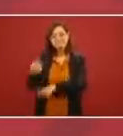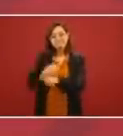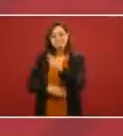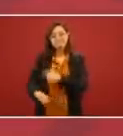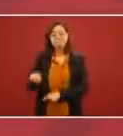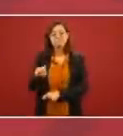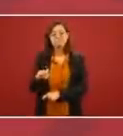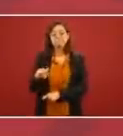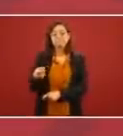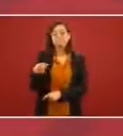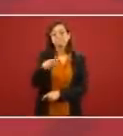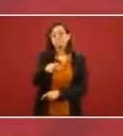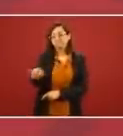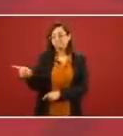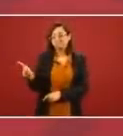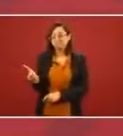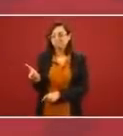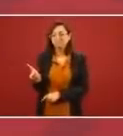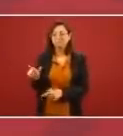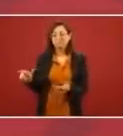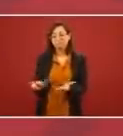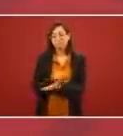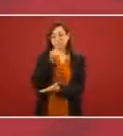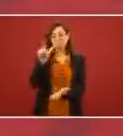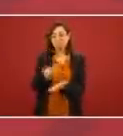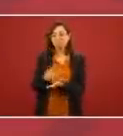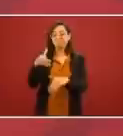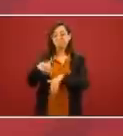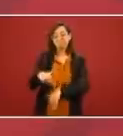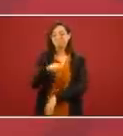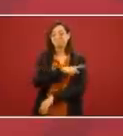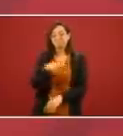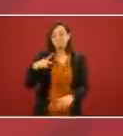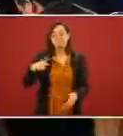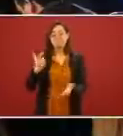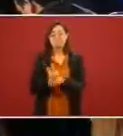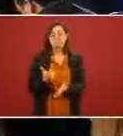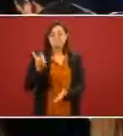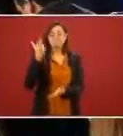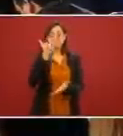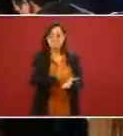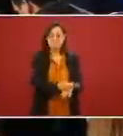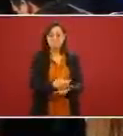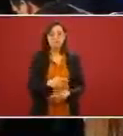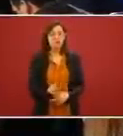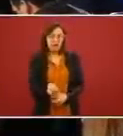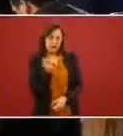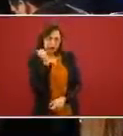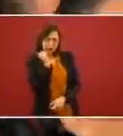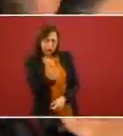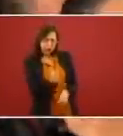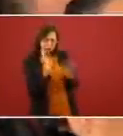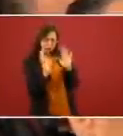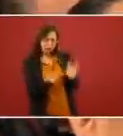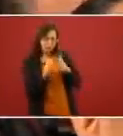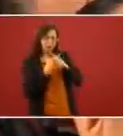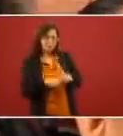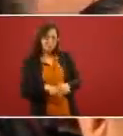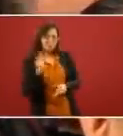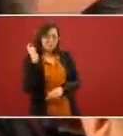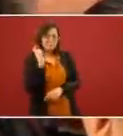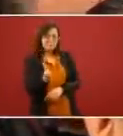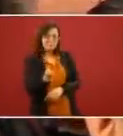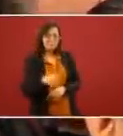para que, de conformidad con la ley, paguen sus impuestos. ¿Ya han pagado alguna cifra? El SAT